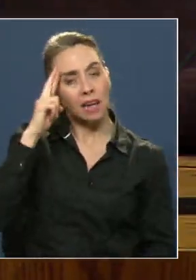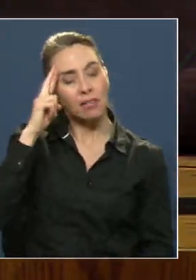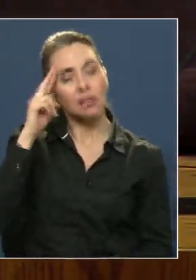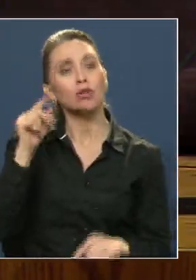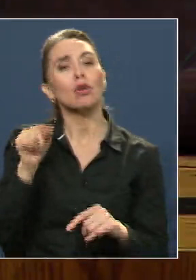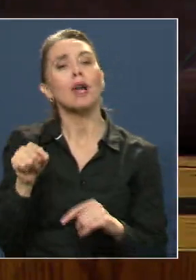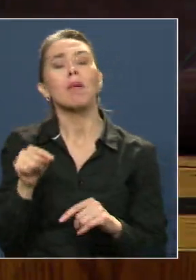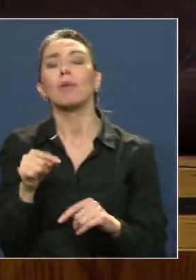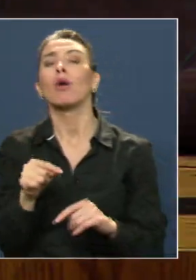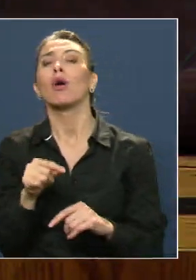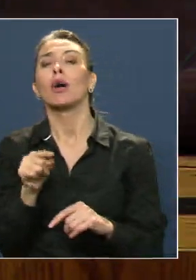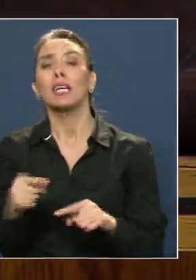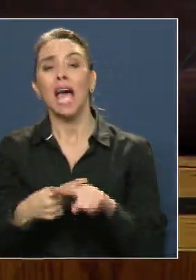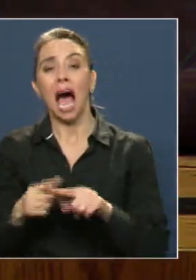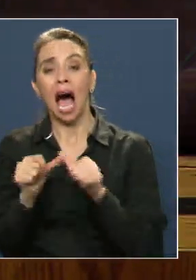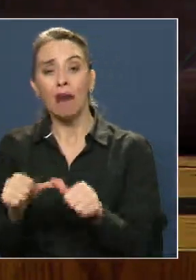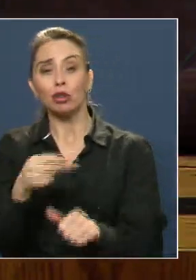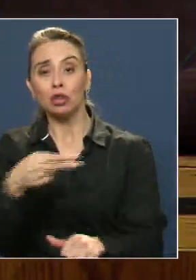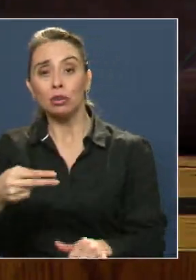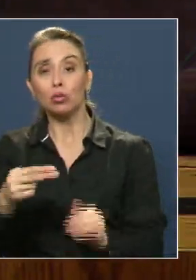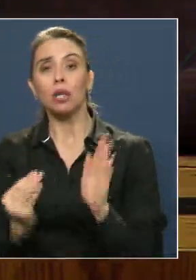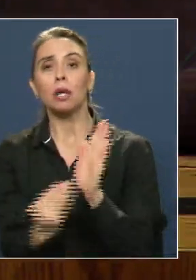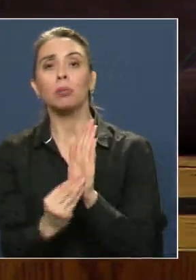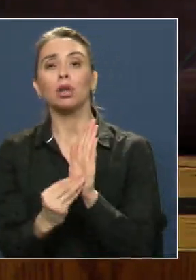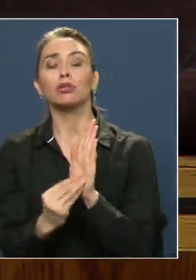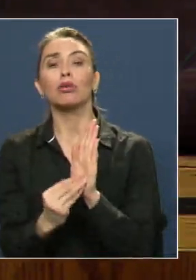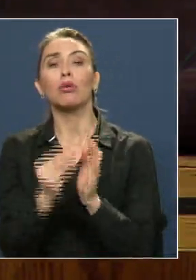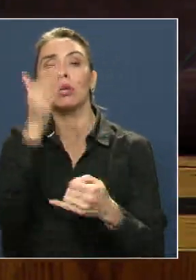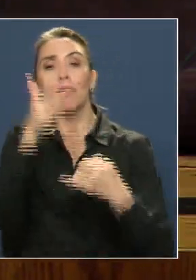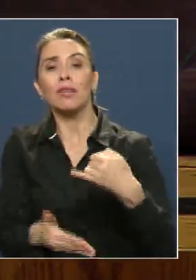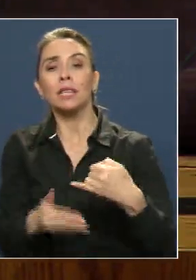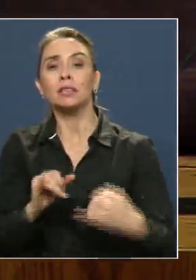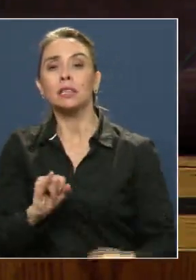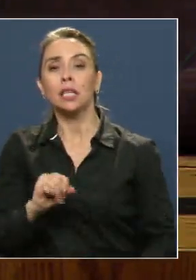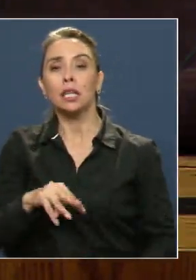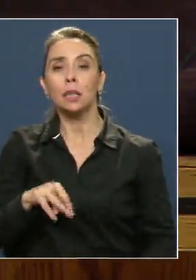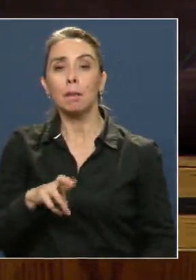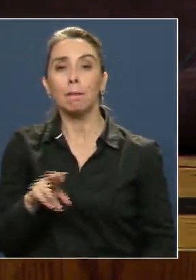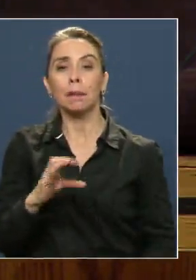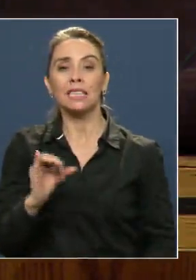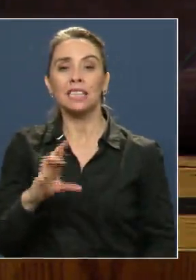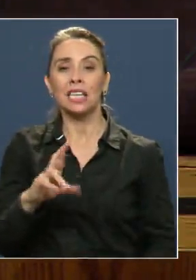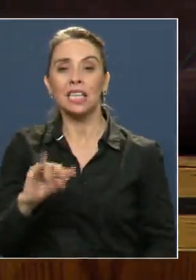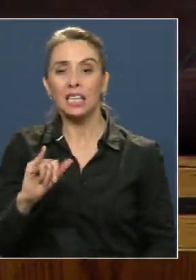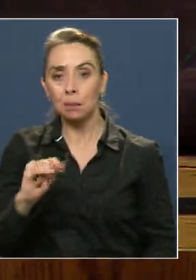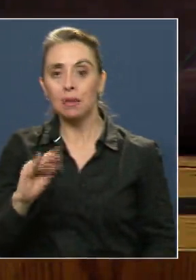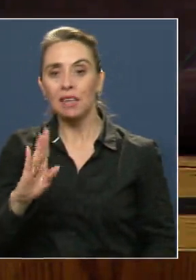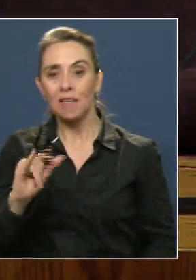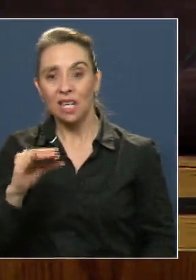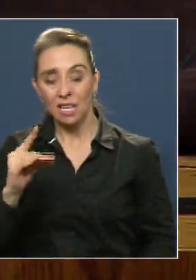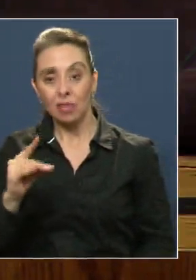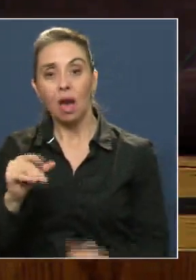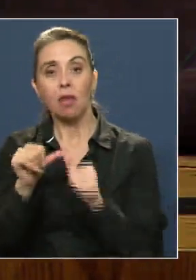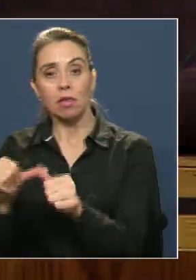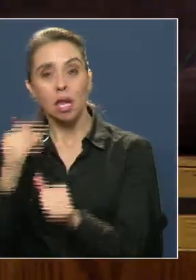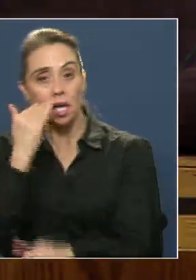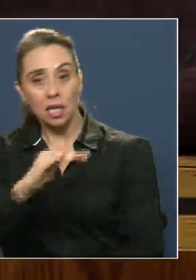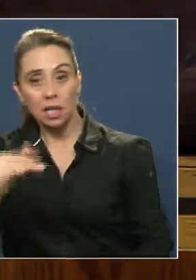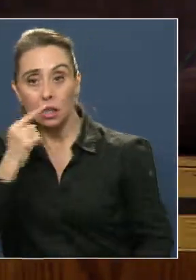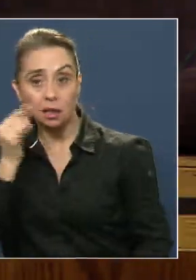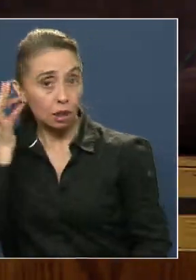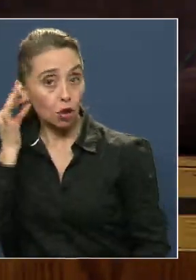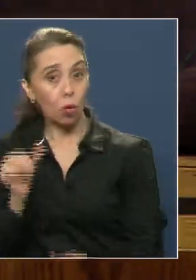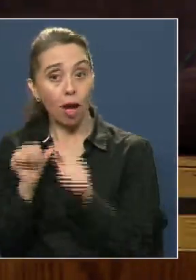imprescriptibilidad de los abusos sexuales cometidos en contra de esos niños y niñas? Que esos delitos fueran